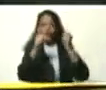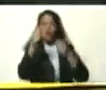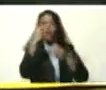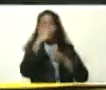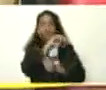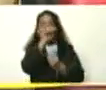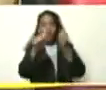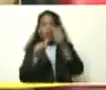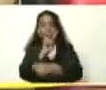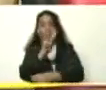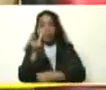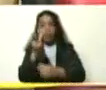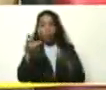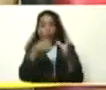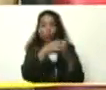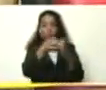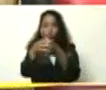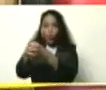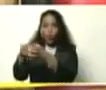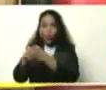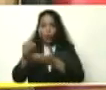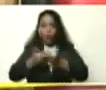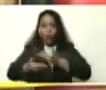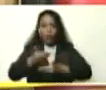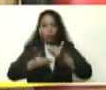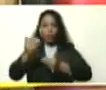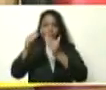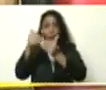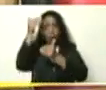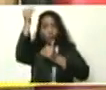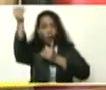viceministros de Relaciones Exteriores,